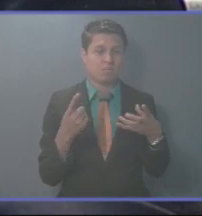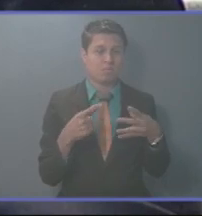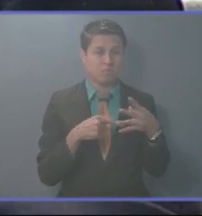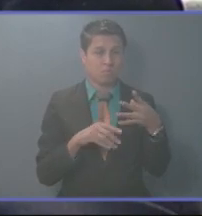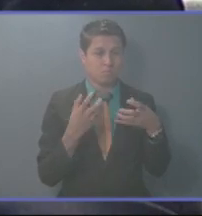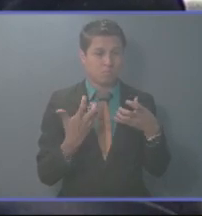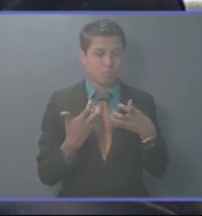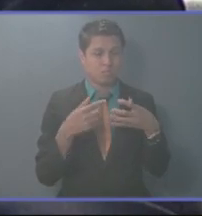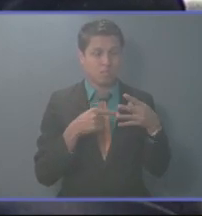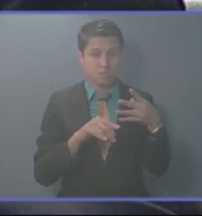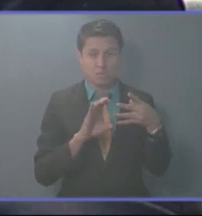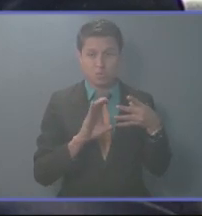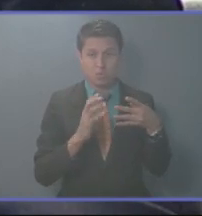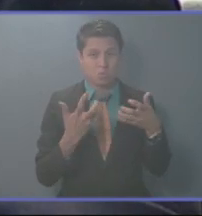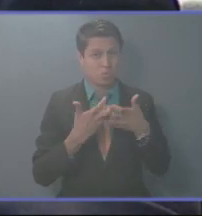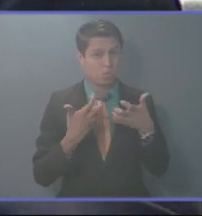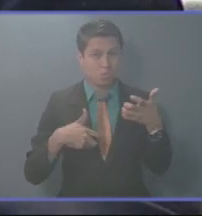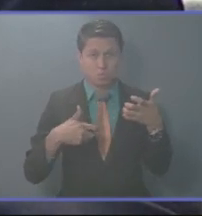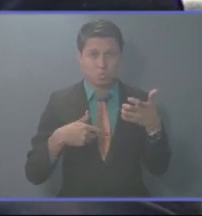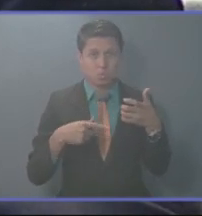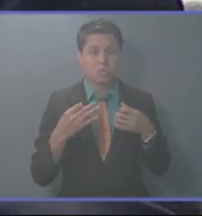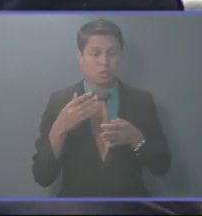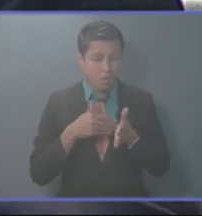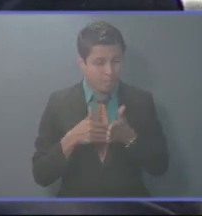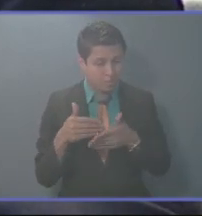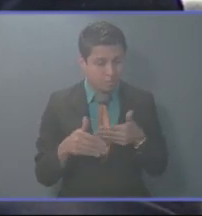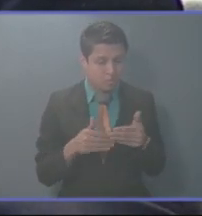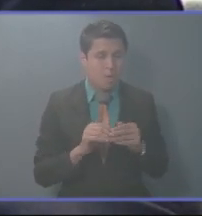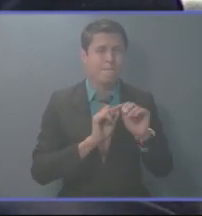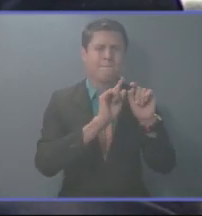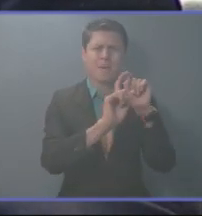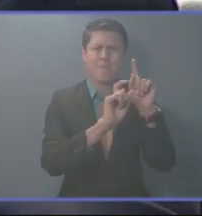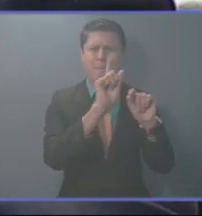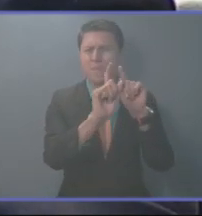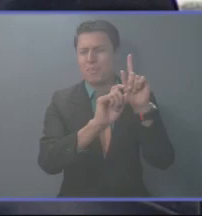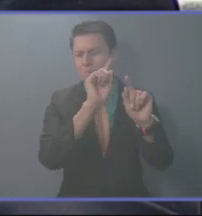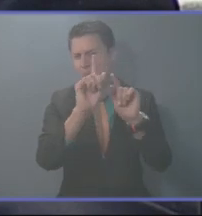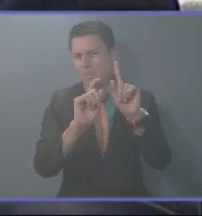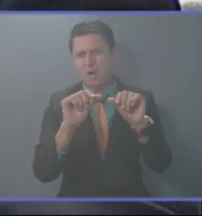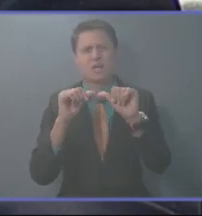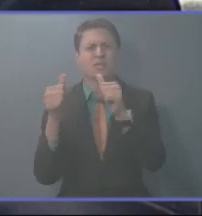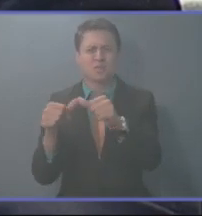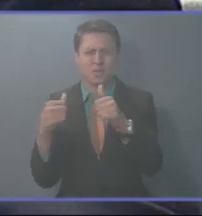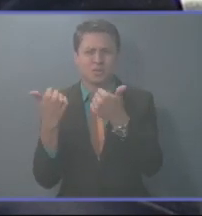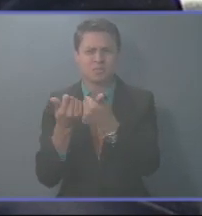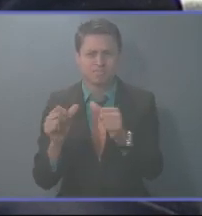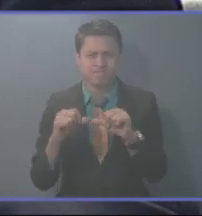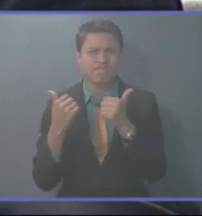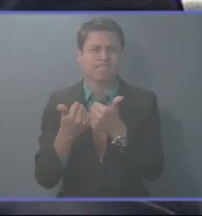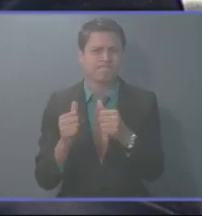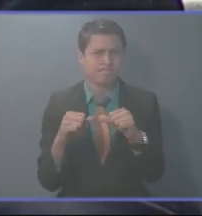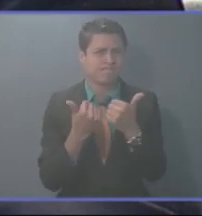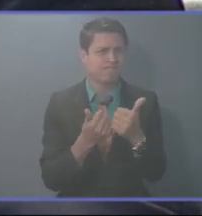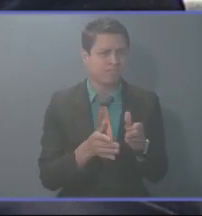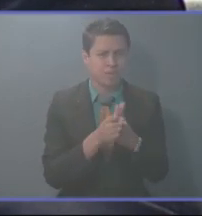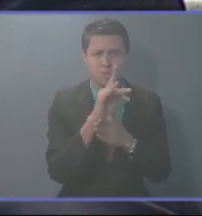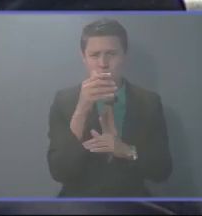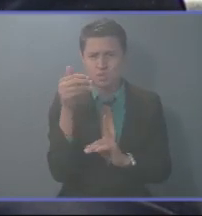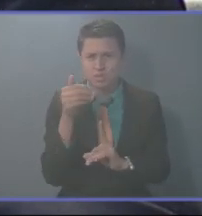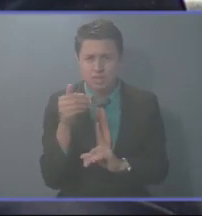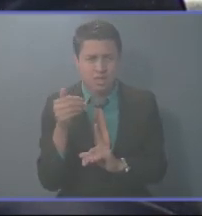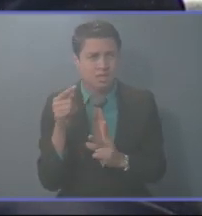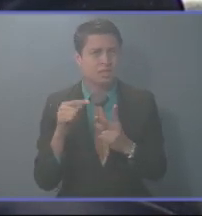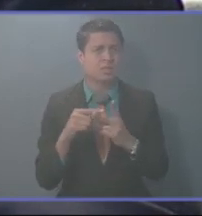Constitucional antes mencionado, abrió procesos de consulta con distintas asociaciones de derechos humanos, instituciones académicas